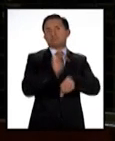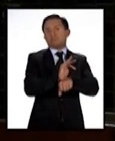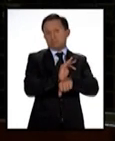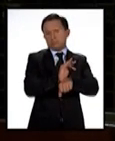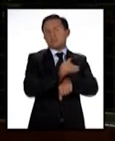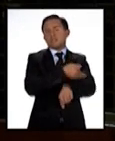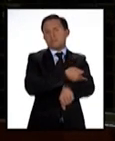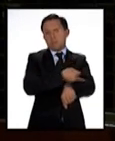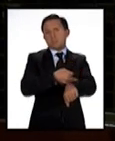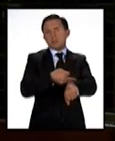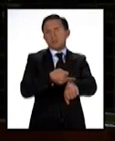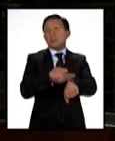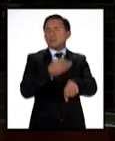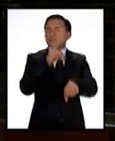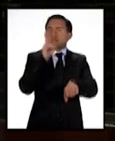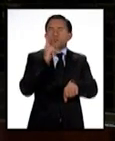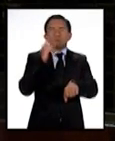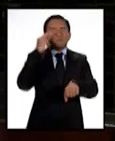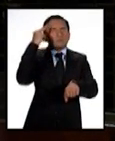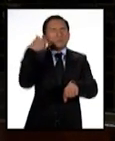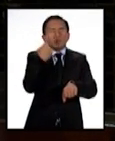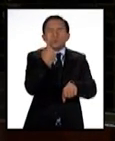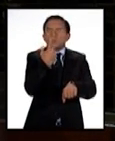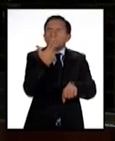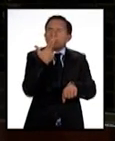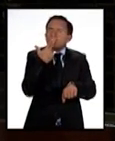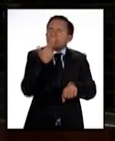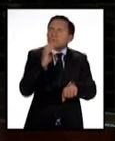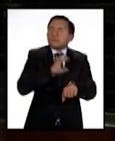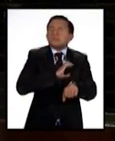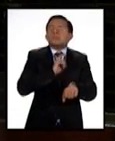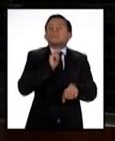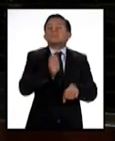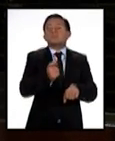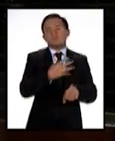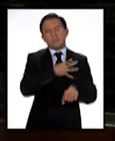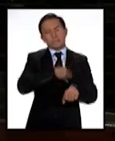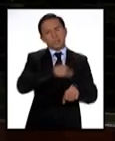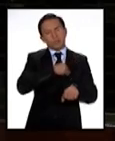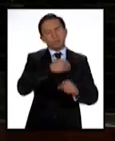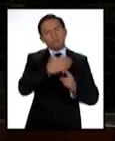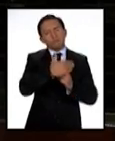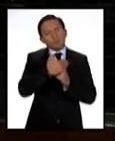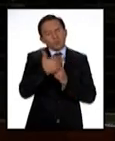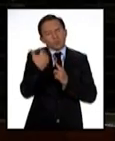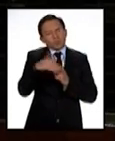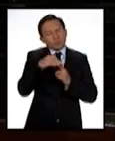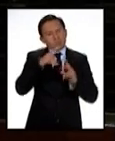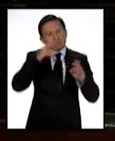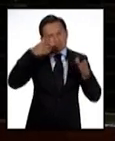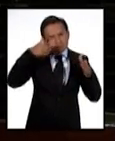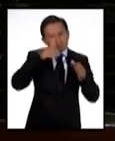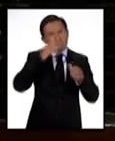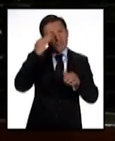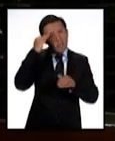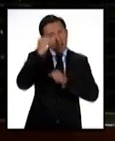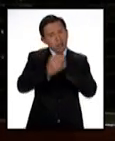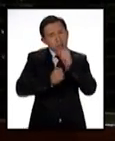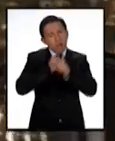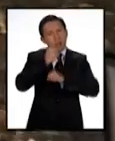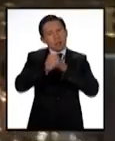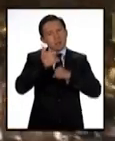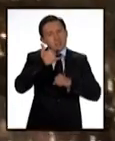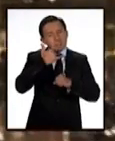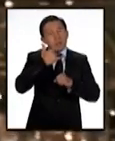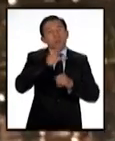que más se quiere, que son los hijos. Es algo tan sensible que sí nos costó tiempo y esfuerzo, pero al final se logró un gran